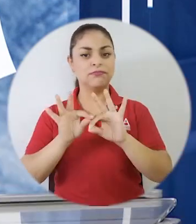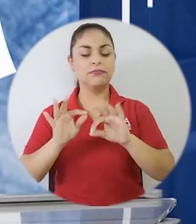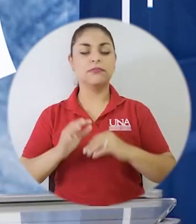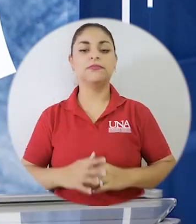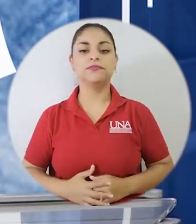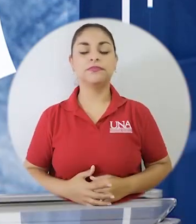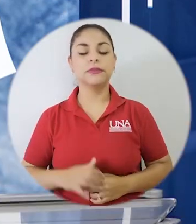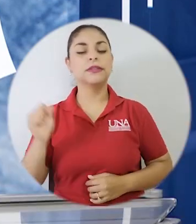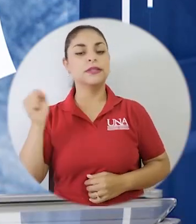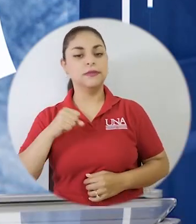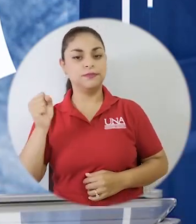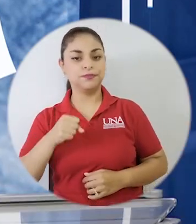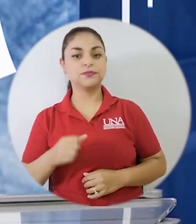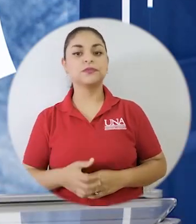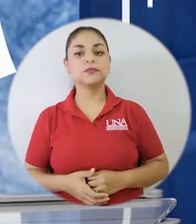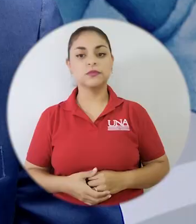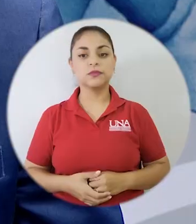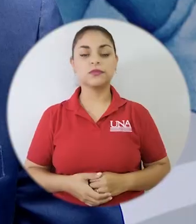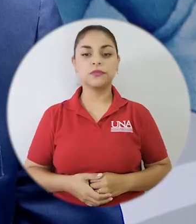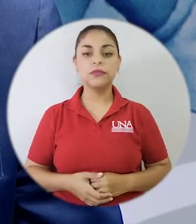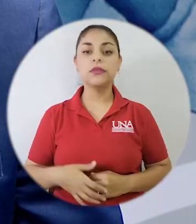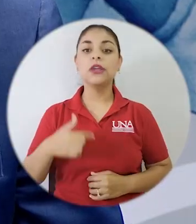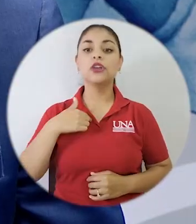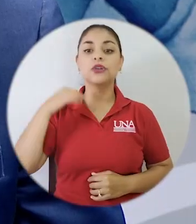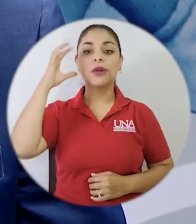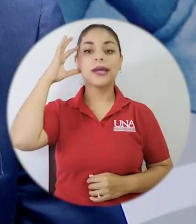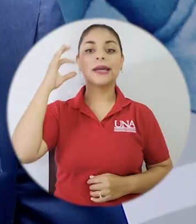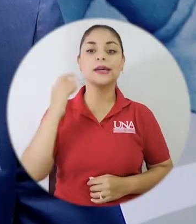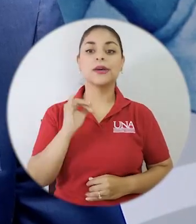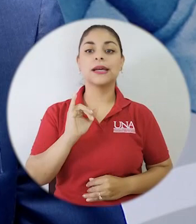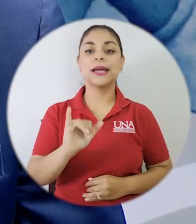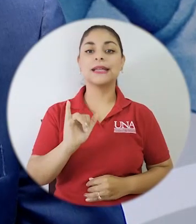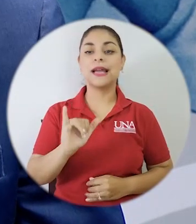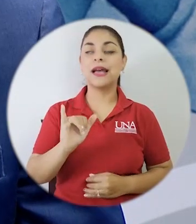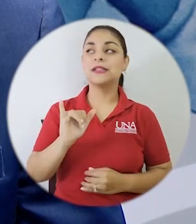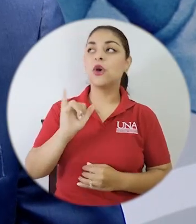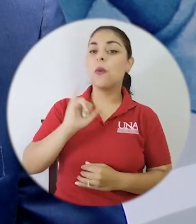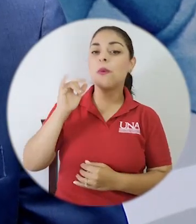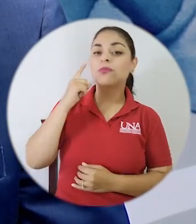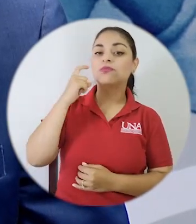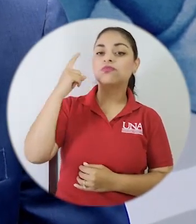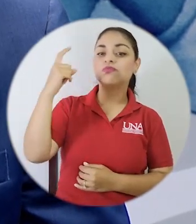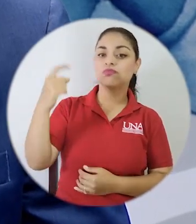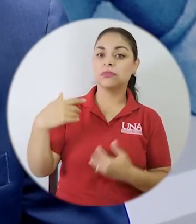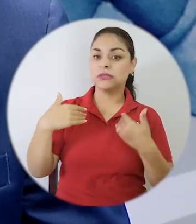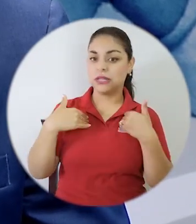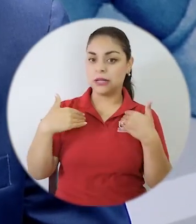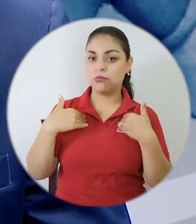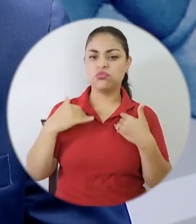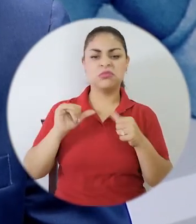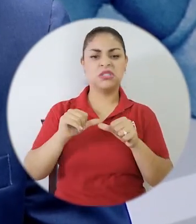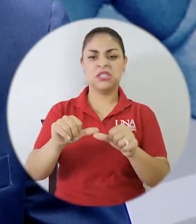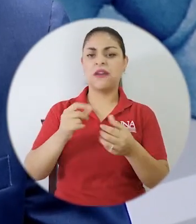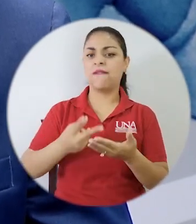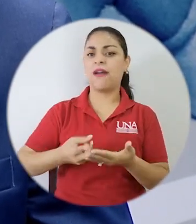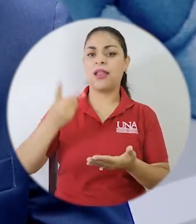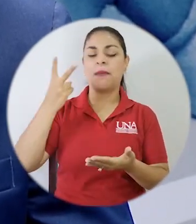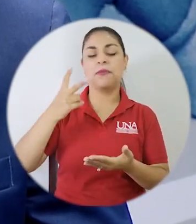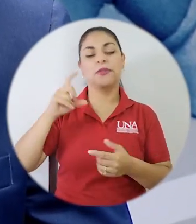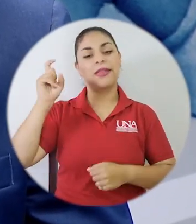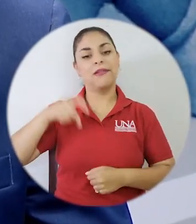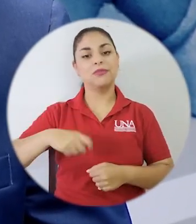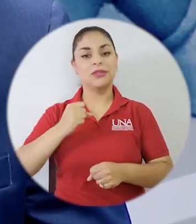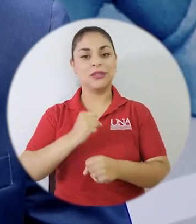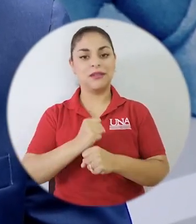fundamental. Sí, a mí me parece que es una aspiración que hemos tenido, que sigue siendo válida, pero que tenemos